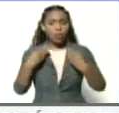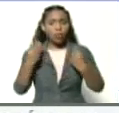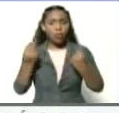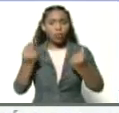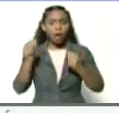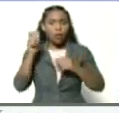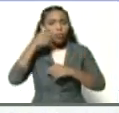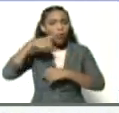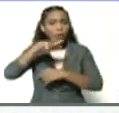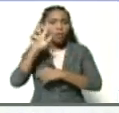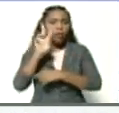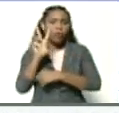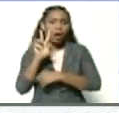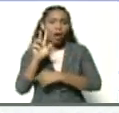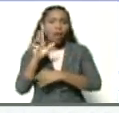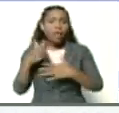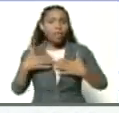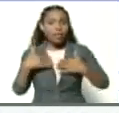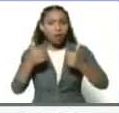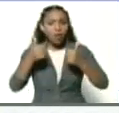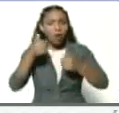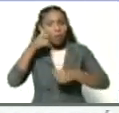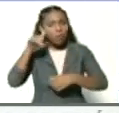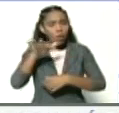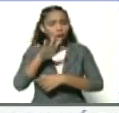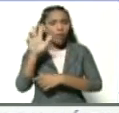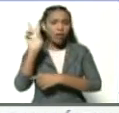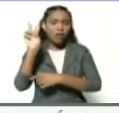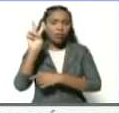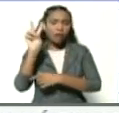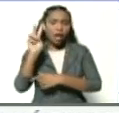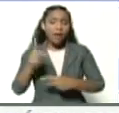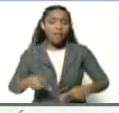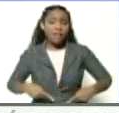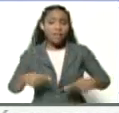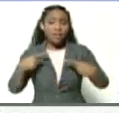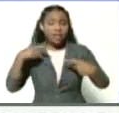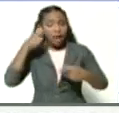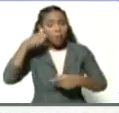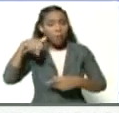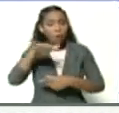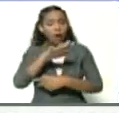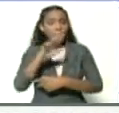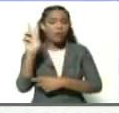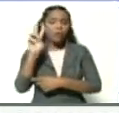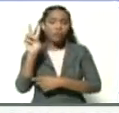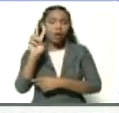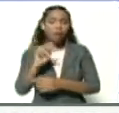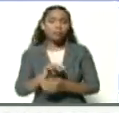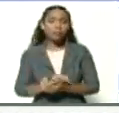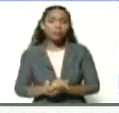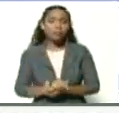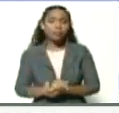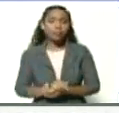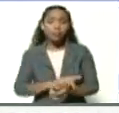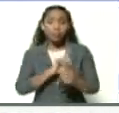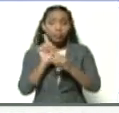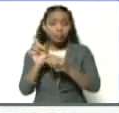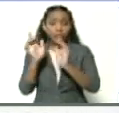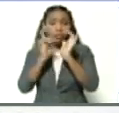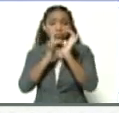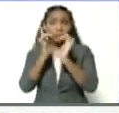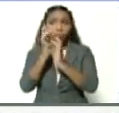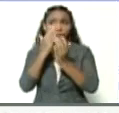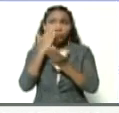Venezuela, de salud para el pueblo de Venezuela, de vida para el pueblo de Venezuela. Ese Nazareno de San